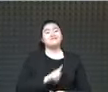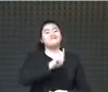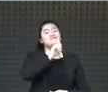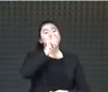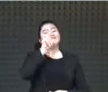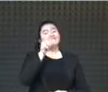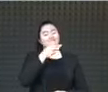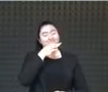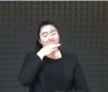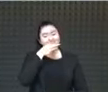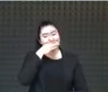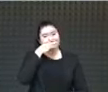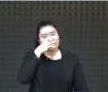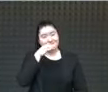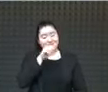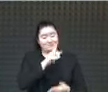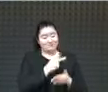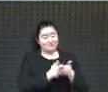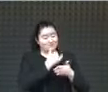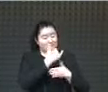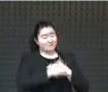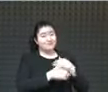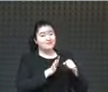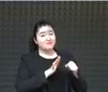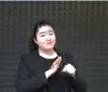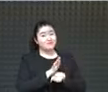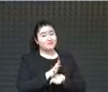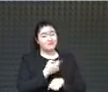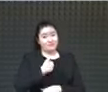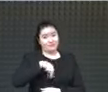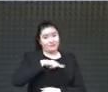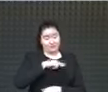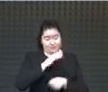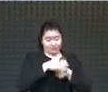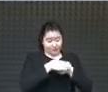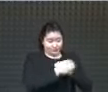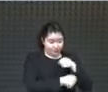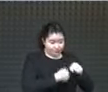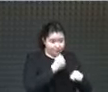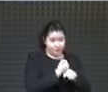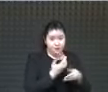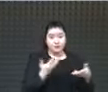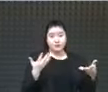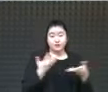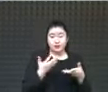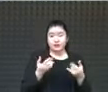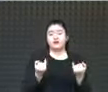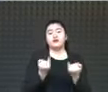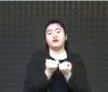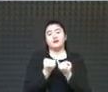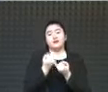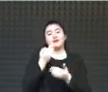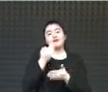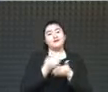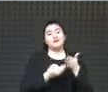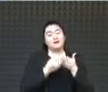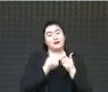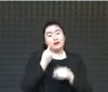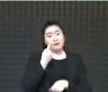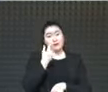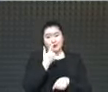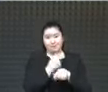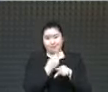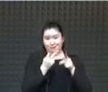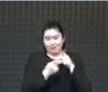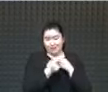cuáles son los proyectos de infraestructura y movilidad que estamos planteando para el próximo año, infraestructura social. Nos falta una preparatoria más de las 5